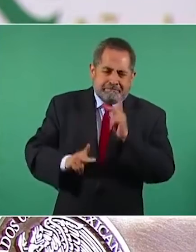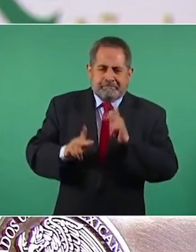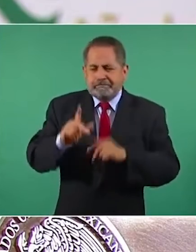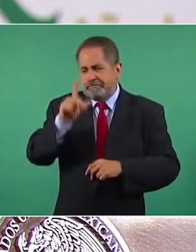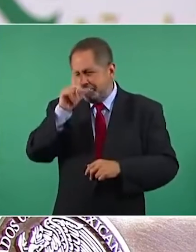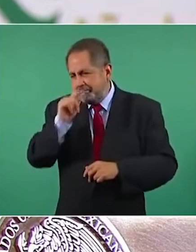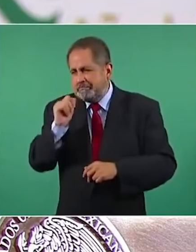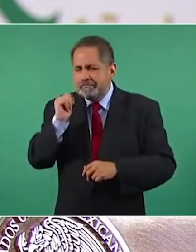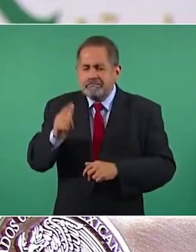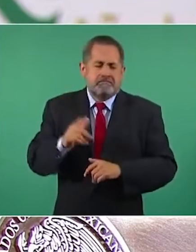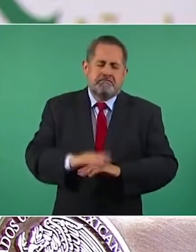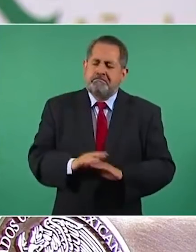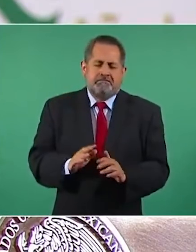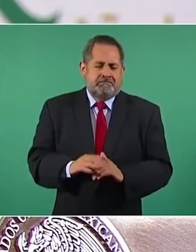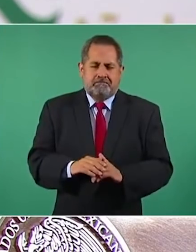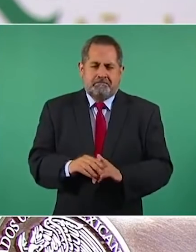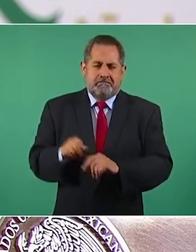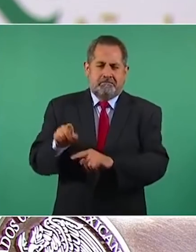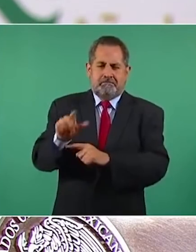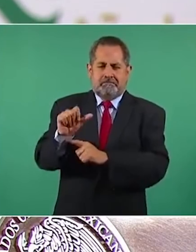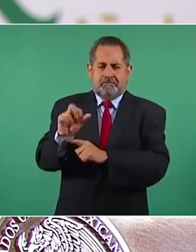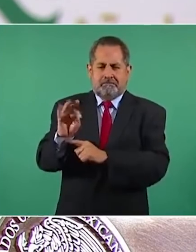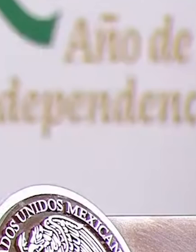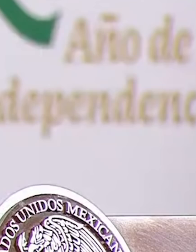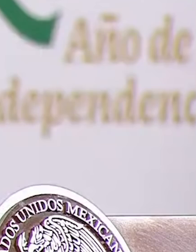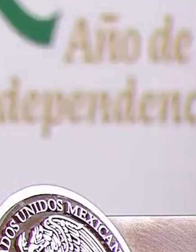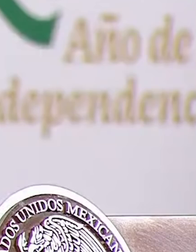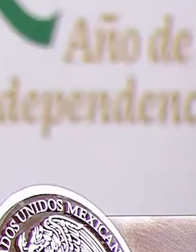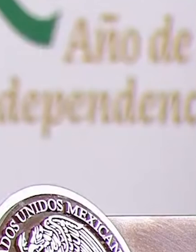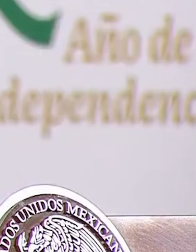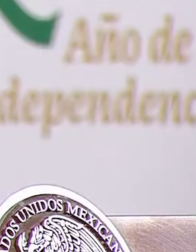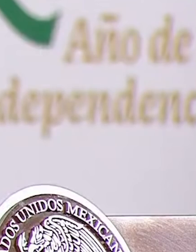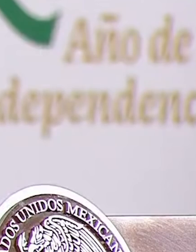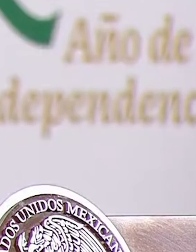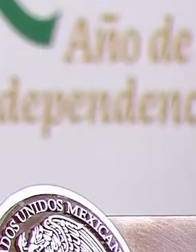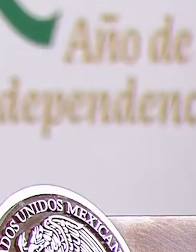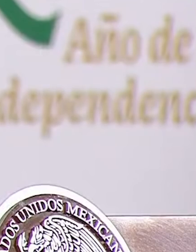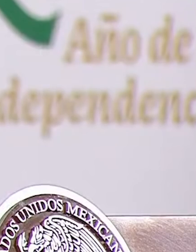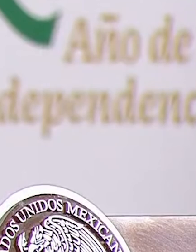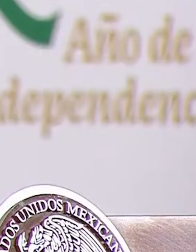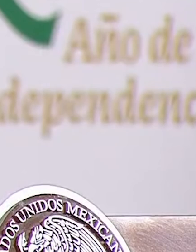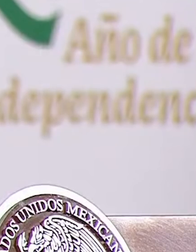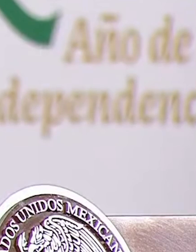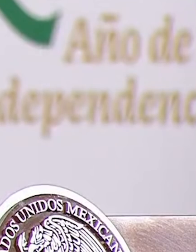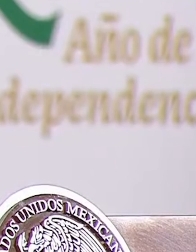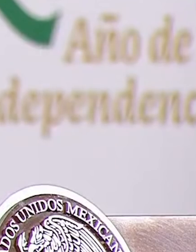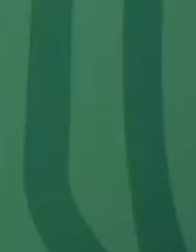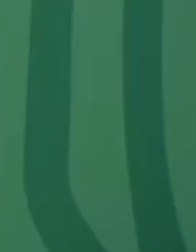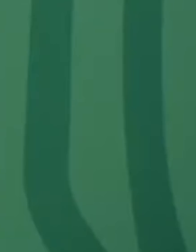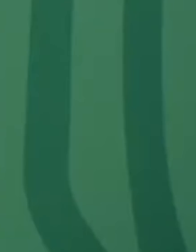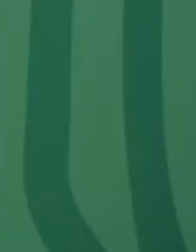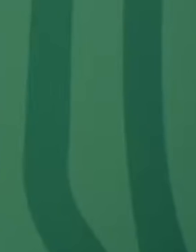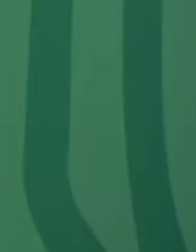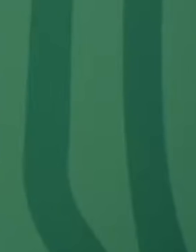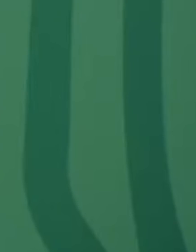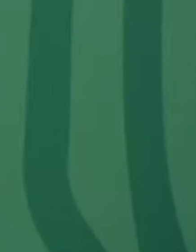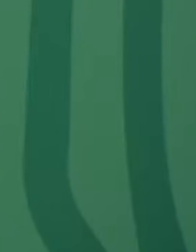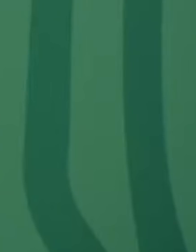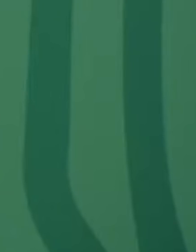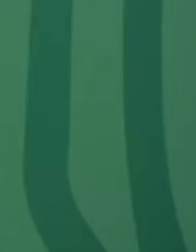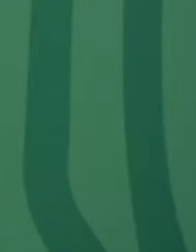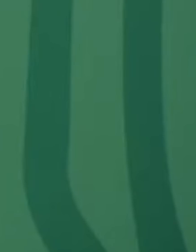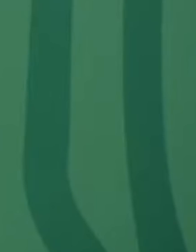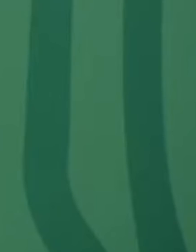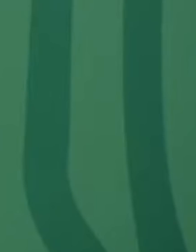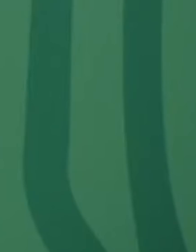benito juárez que tanto gustan a lópez obrador en las tres apariciones del fiscal kers en